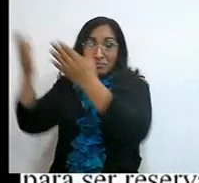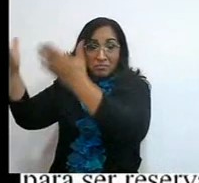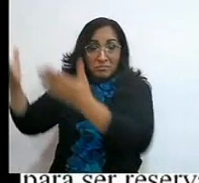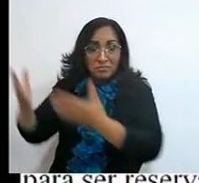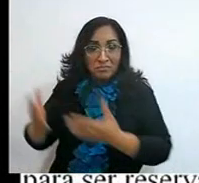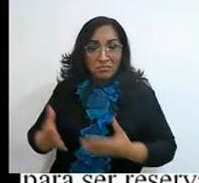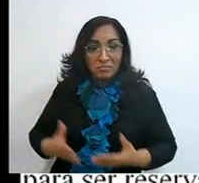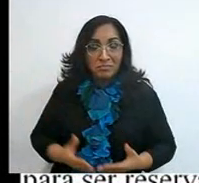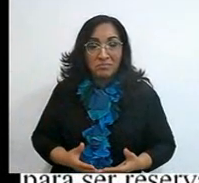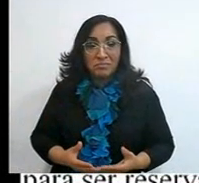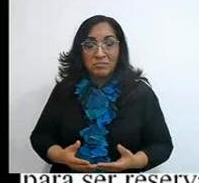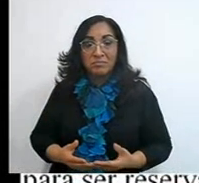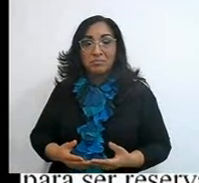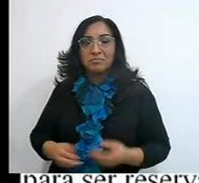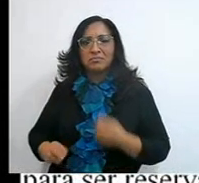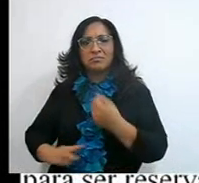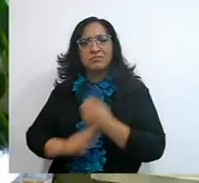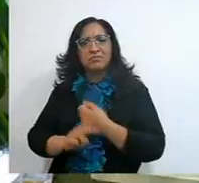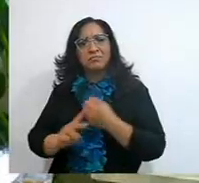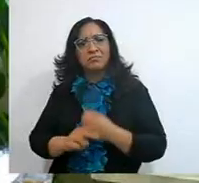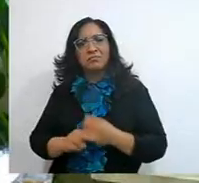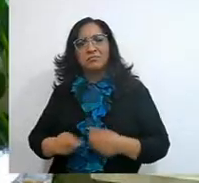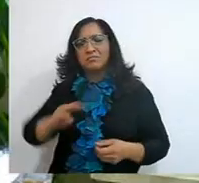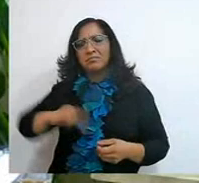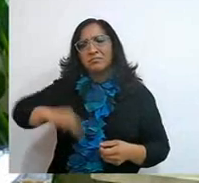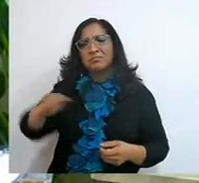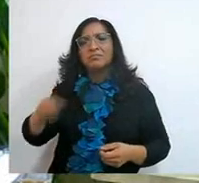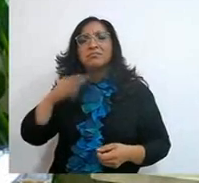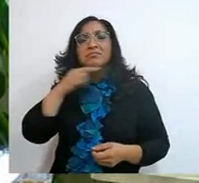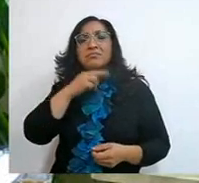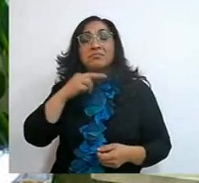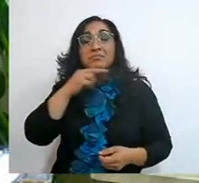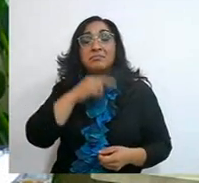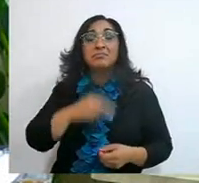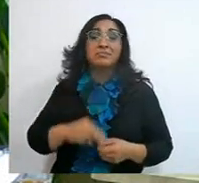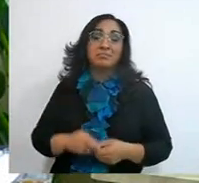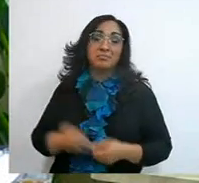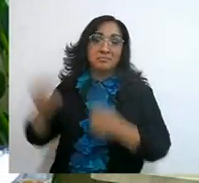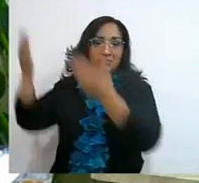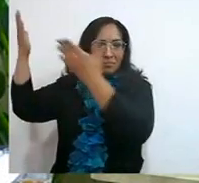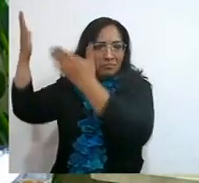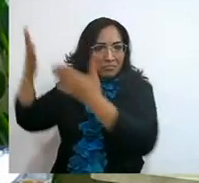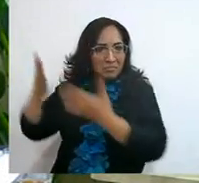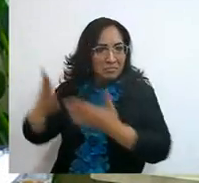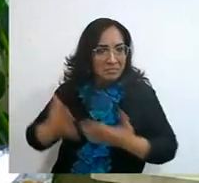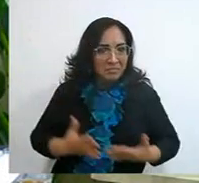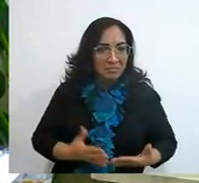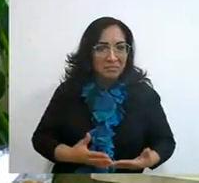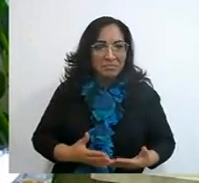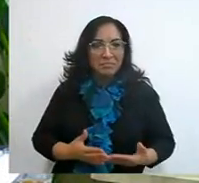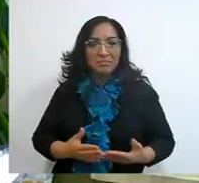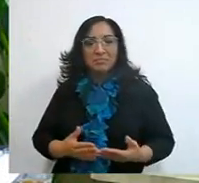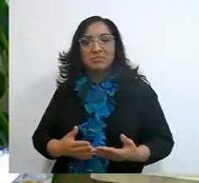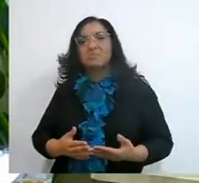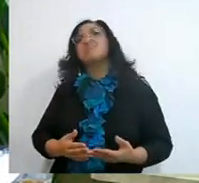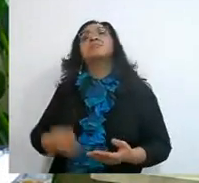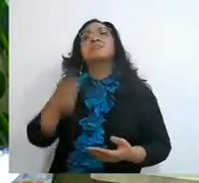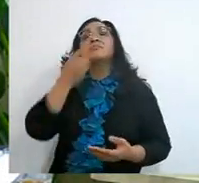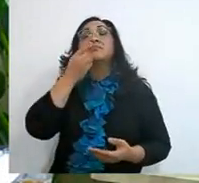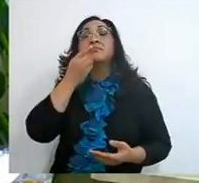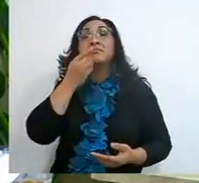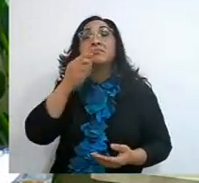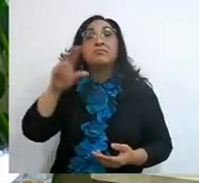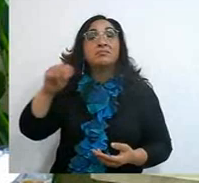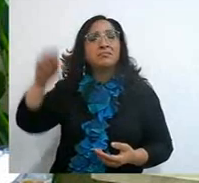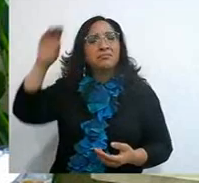mismos destrucción repentina. Fíjese, atrayendo destrucción repentina. Negarán al Señor. ¿Sabe